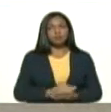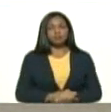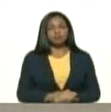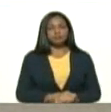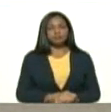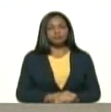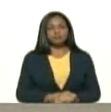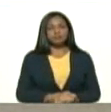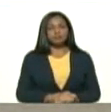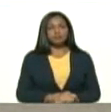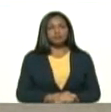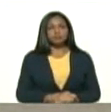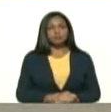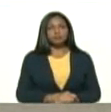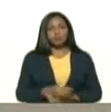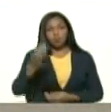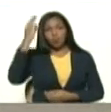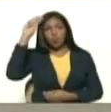contagiada, cubana.